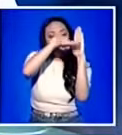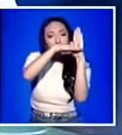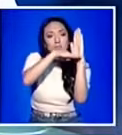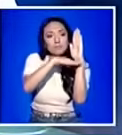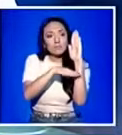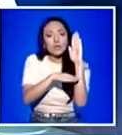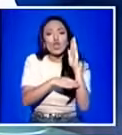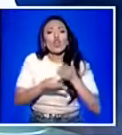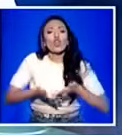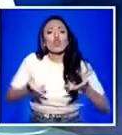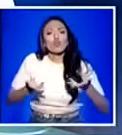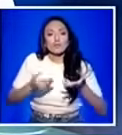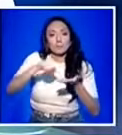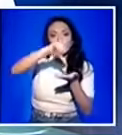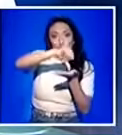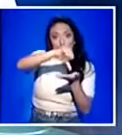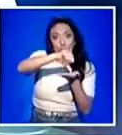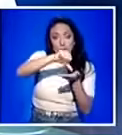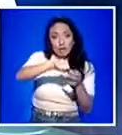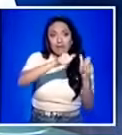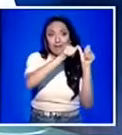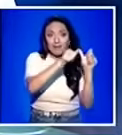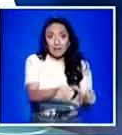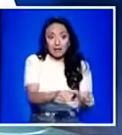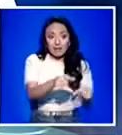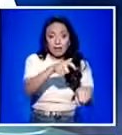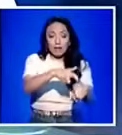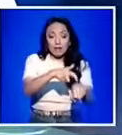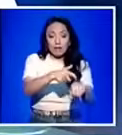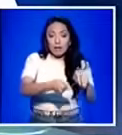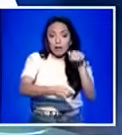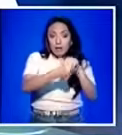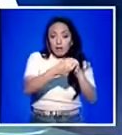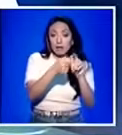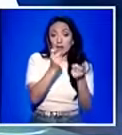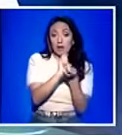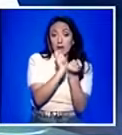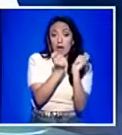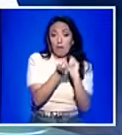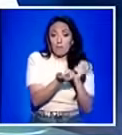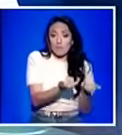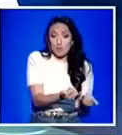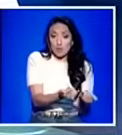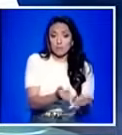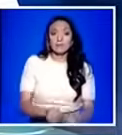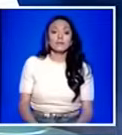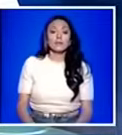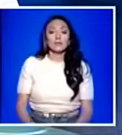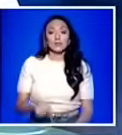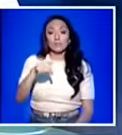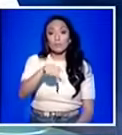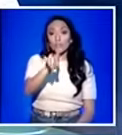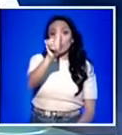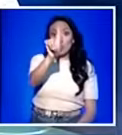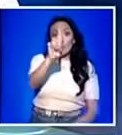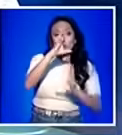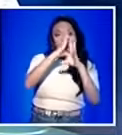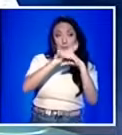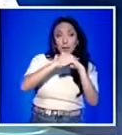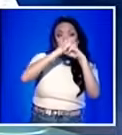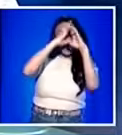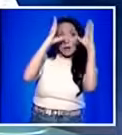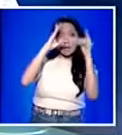localidades, algunas ciudades en donde el toque de queda ya cambió desde esta madrugada. Es desde la 1 de la mañana hasta